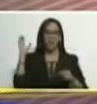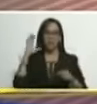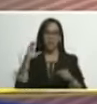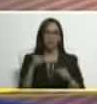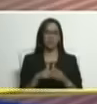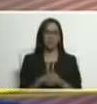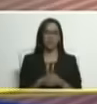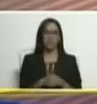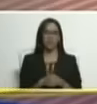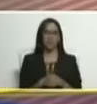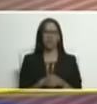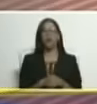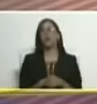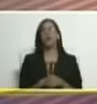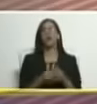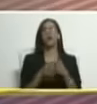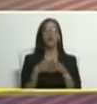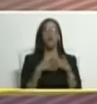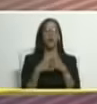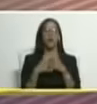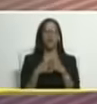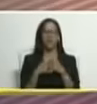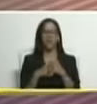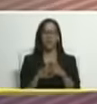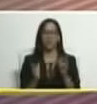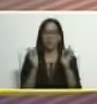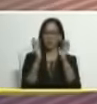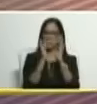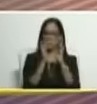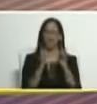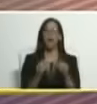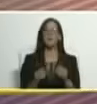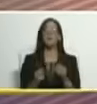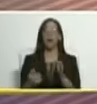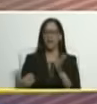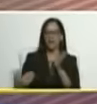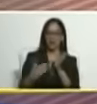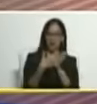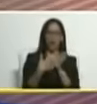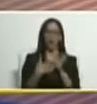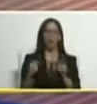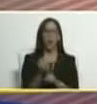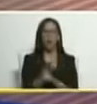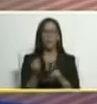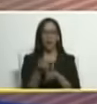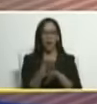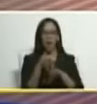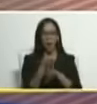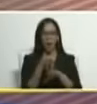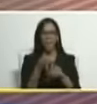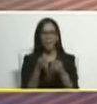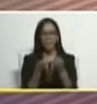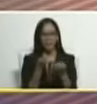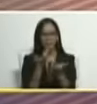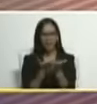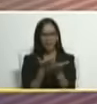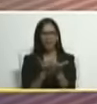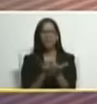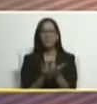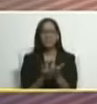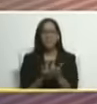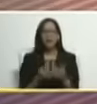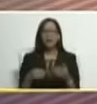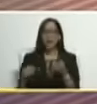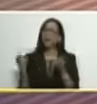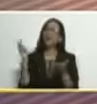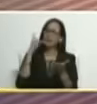el imperio norteamericano, para darnos un golpe económico, para afectar la economía y para llevarnos otra